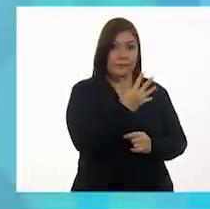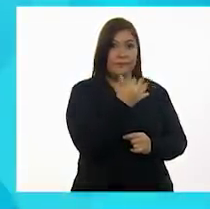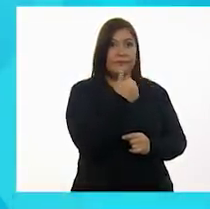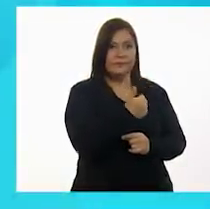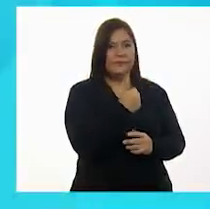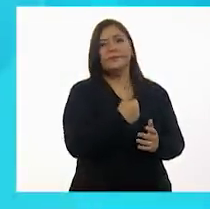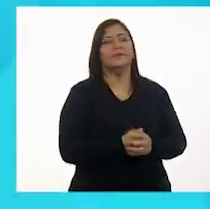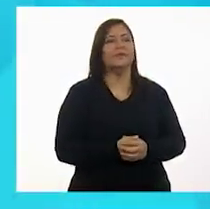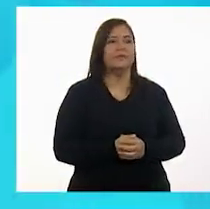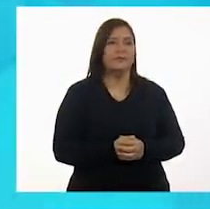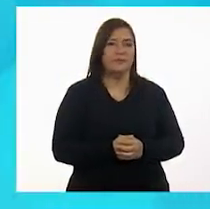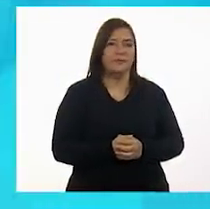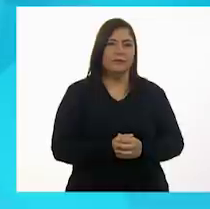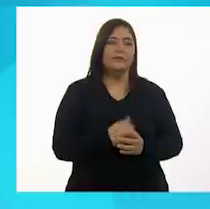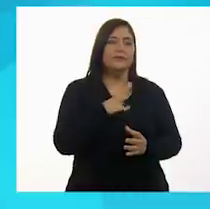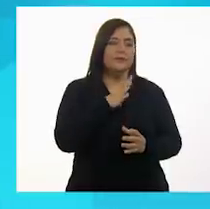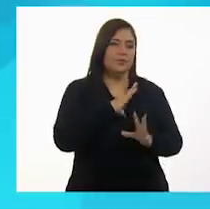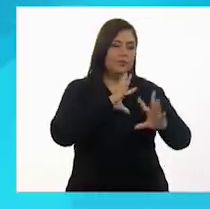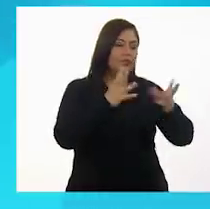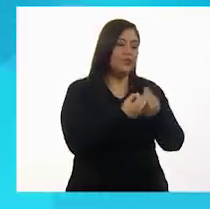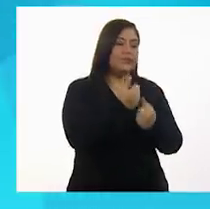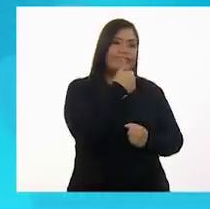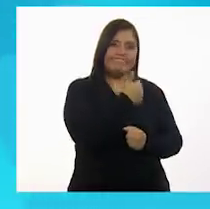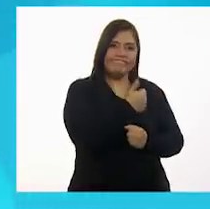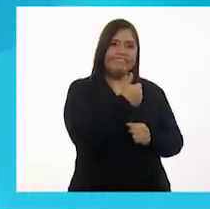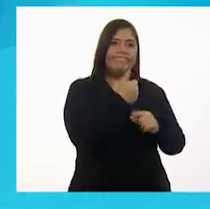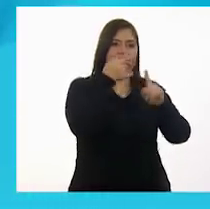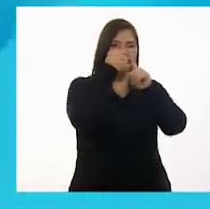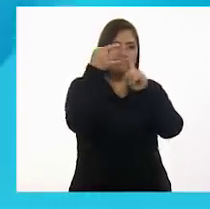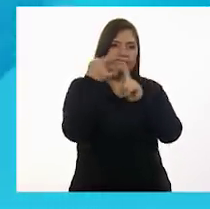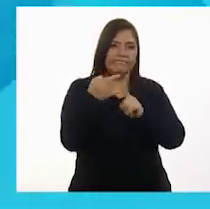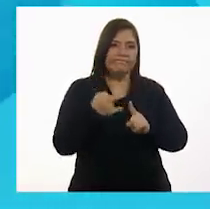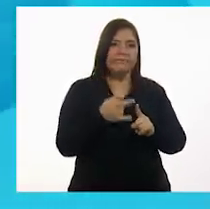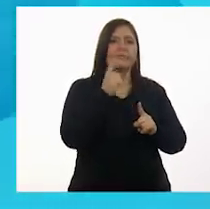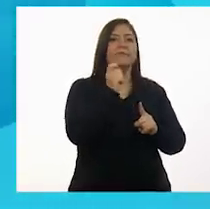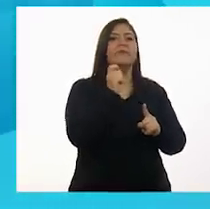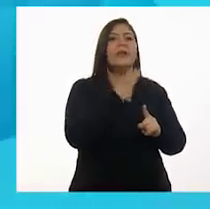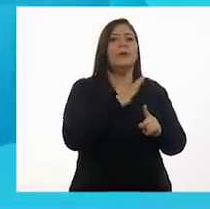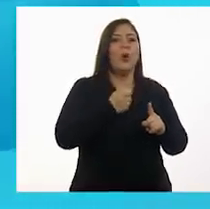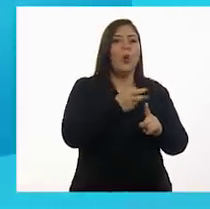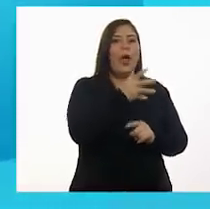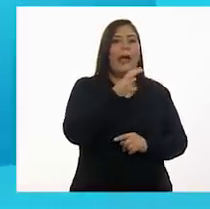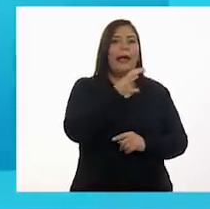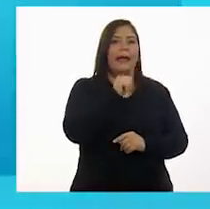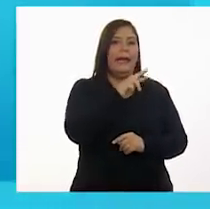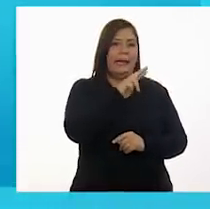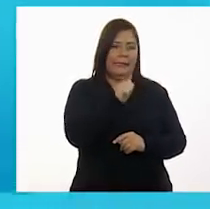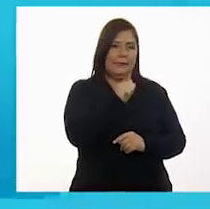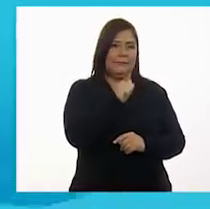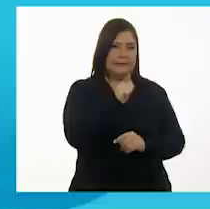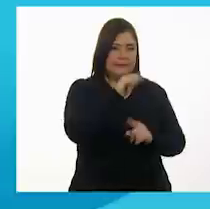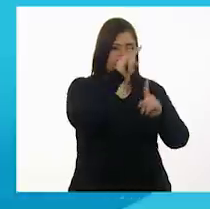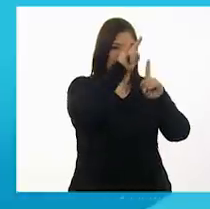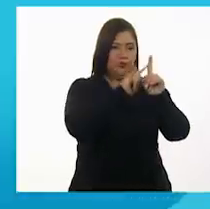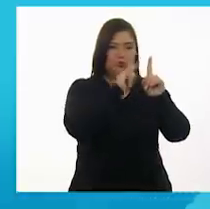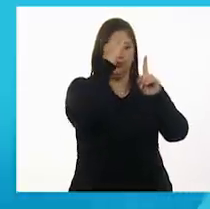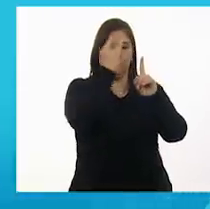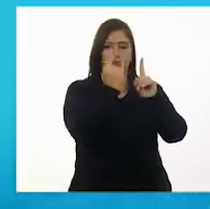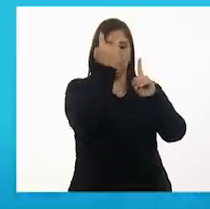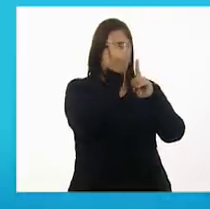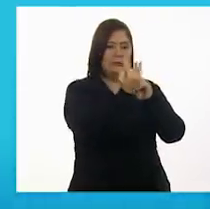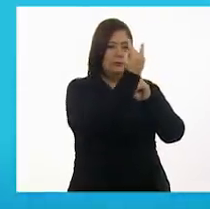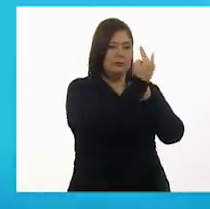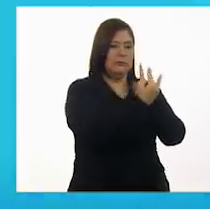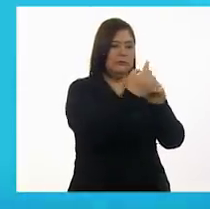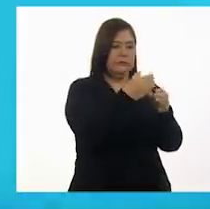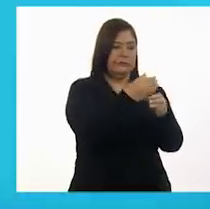seis. Entonces, esas son las caras. Ahorita que termine Pilar, le pasamos el cuerpo geométrico para